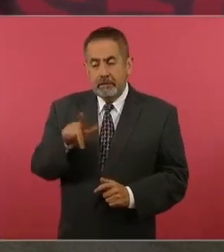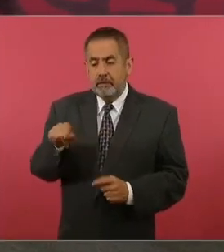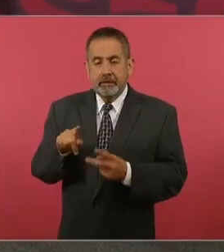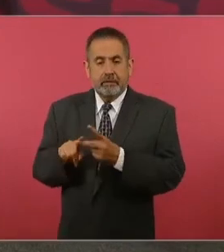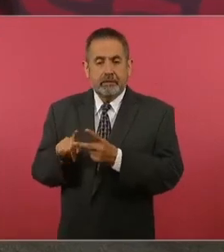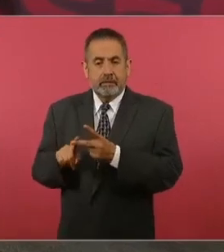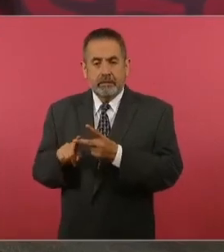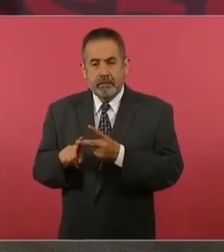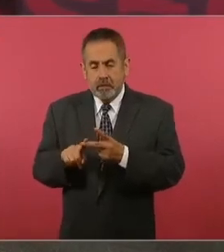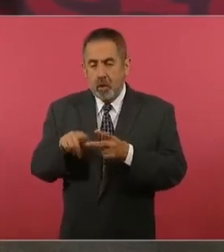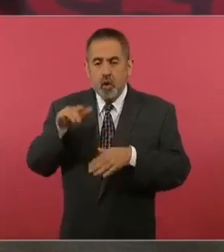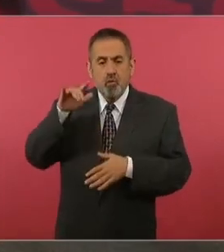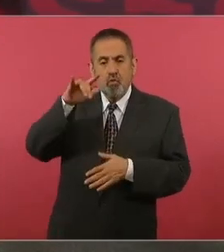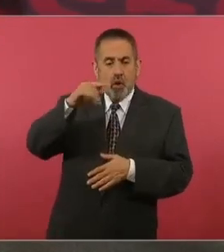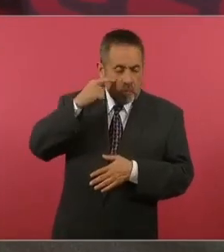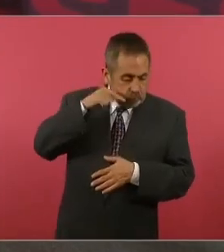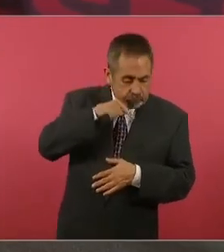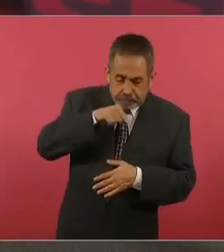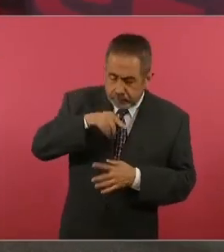y lo sobrevolamos,